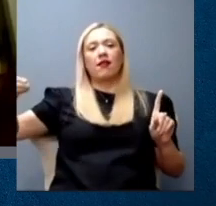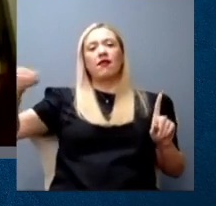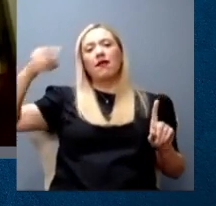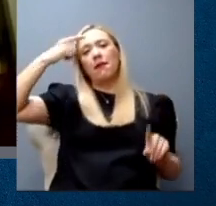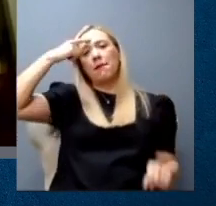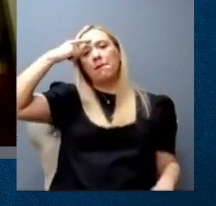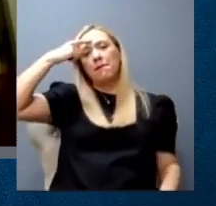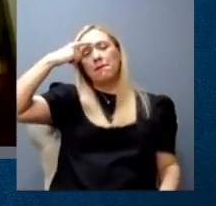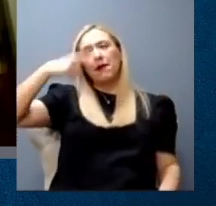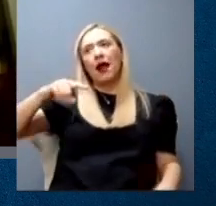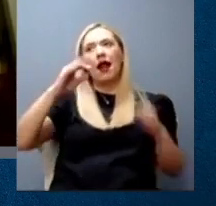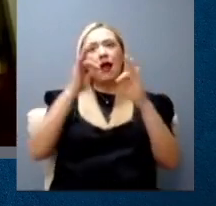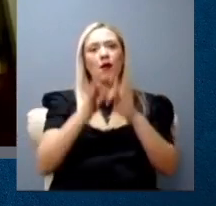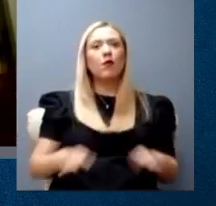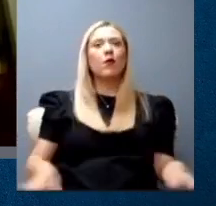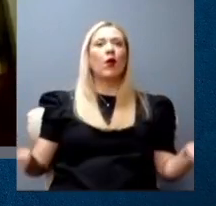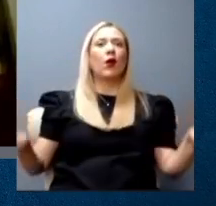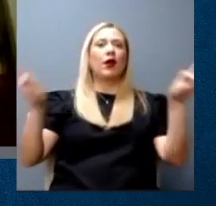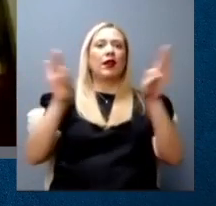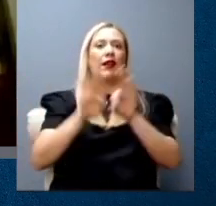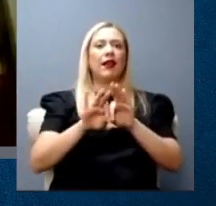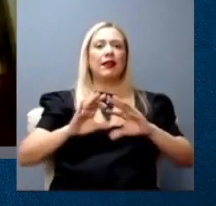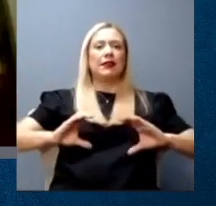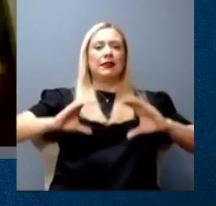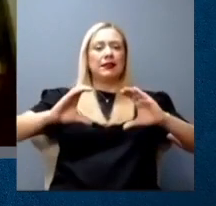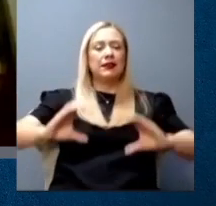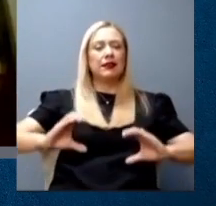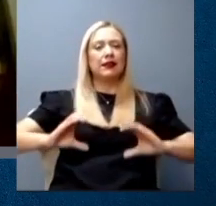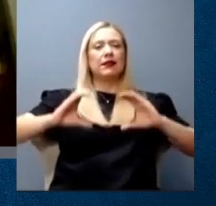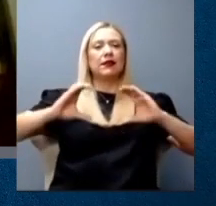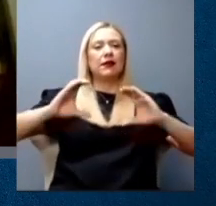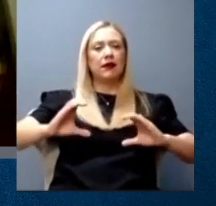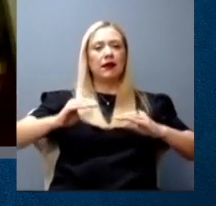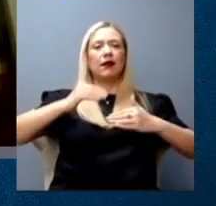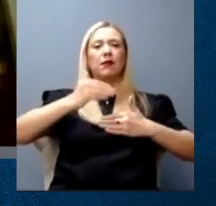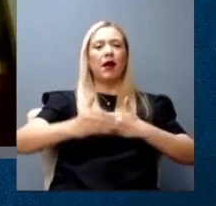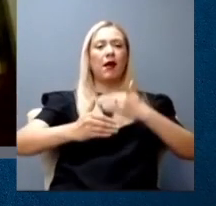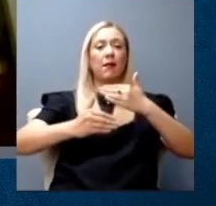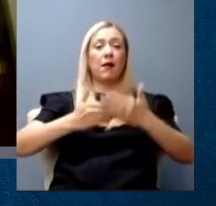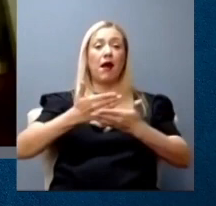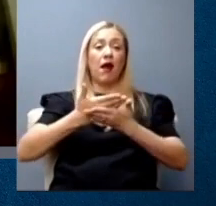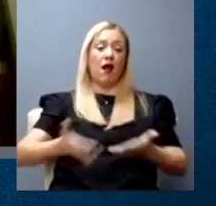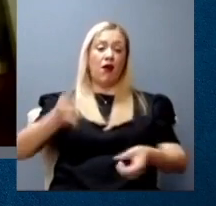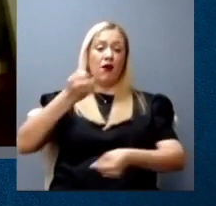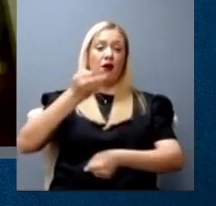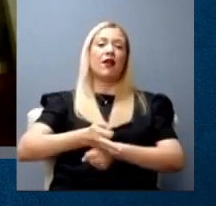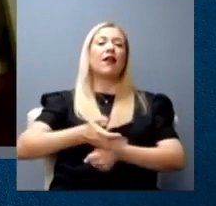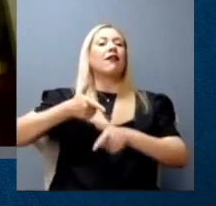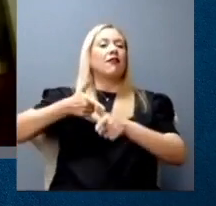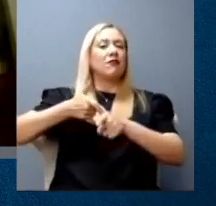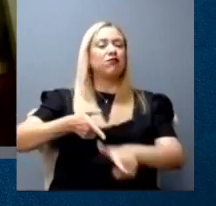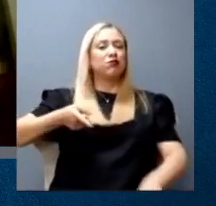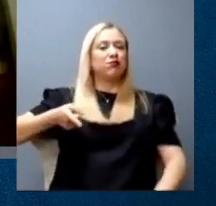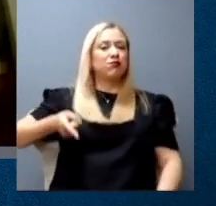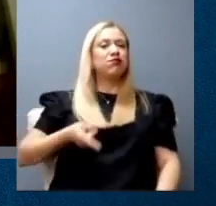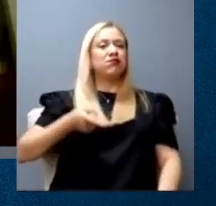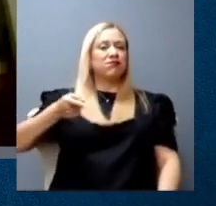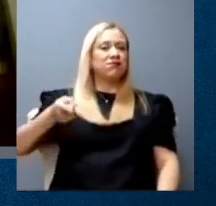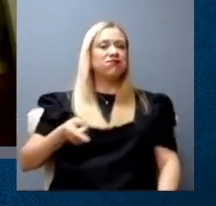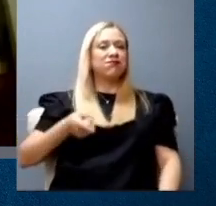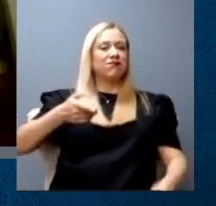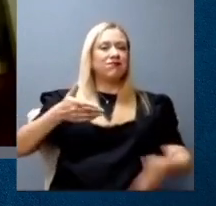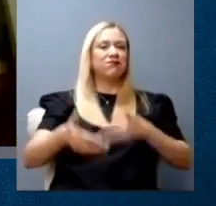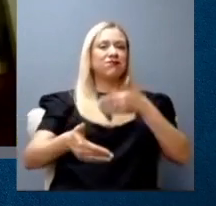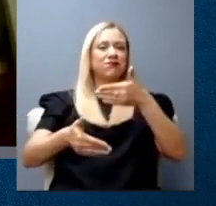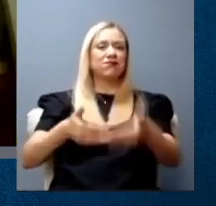muy importante y que es sobre el que se ha construido todo el desarrollo contemporáneo